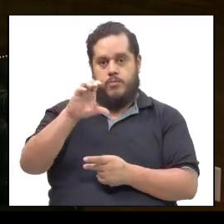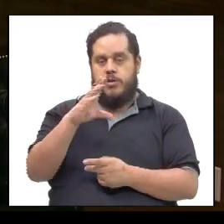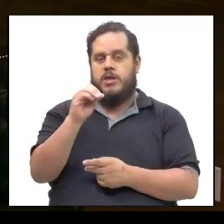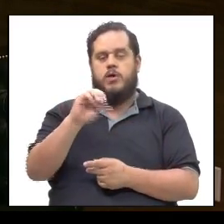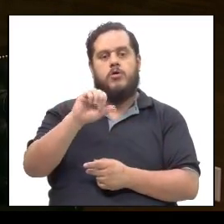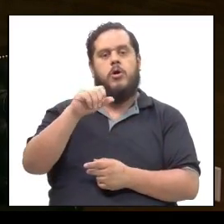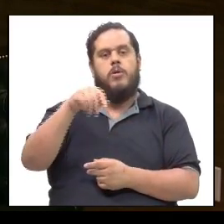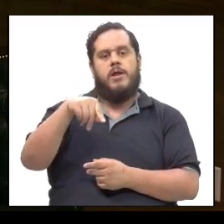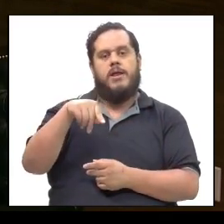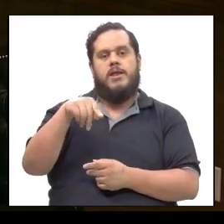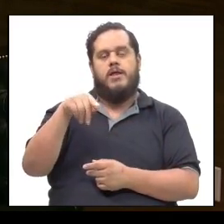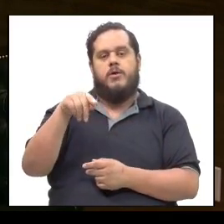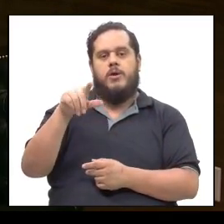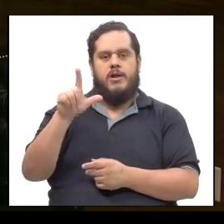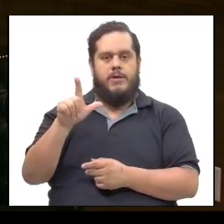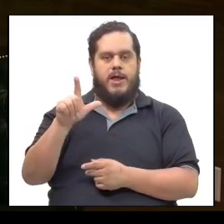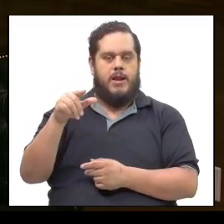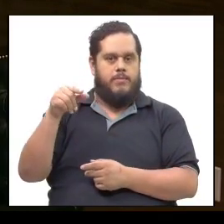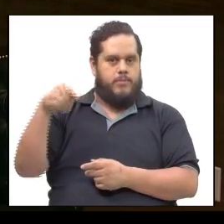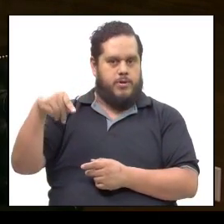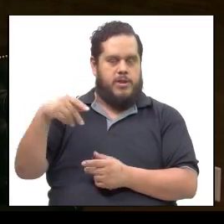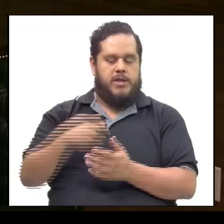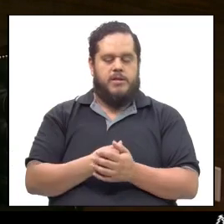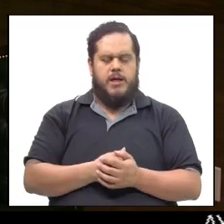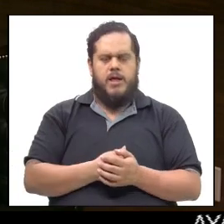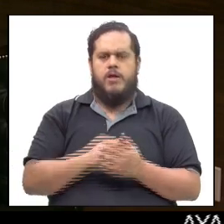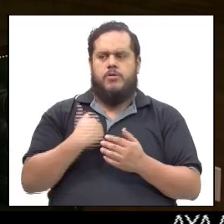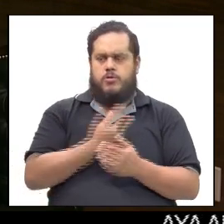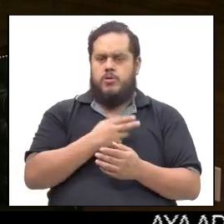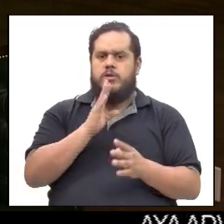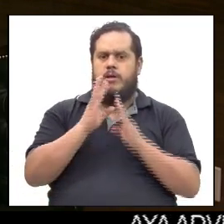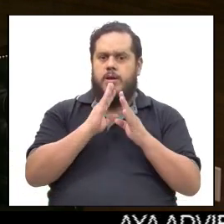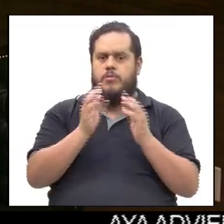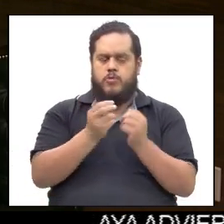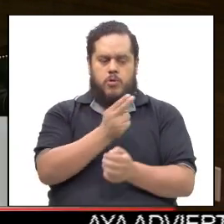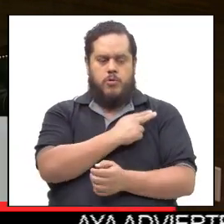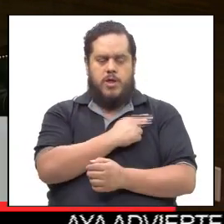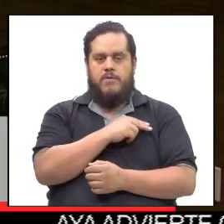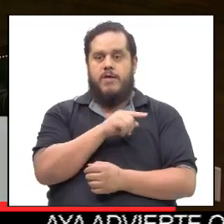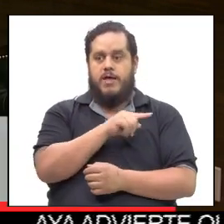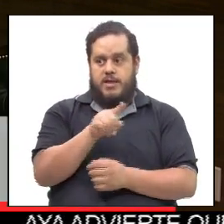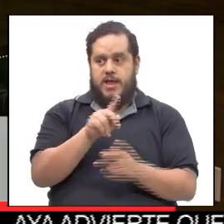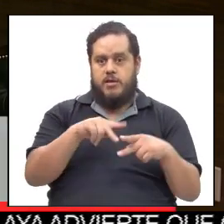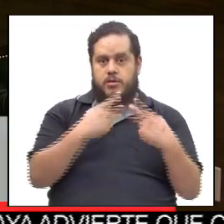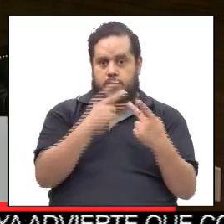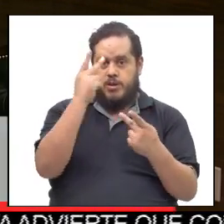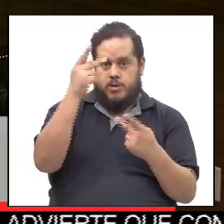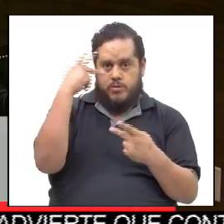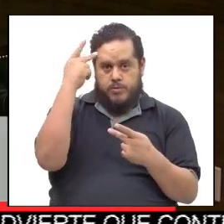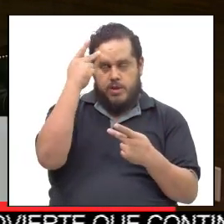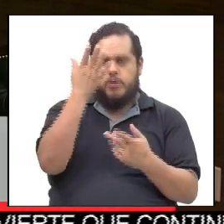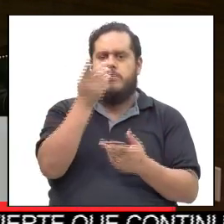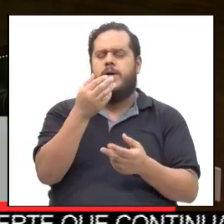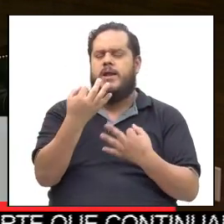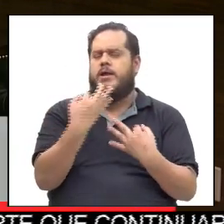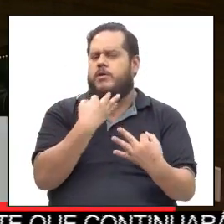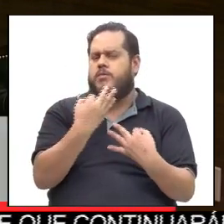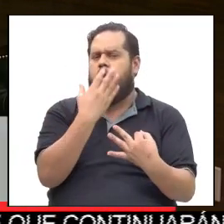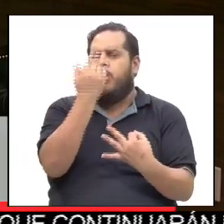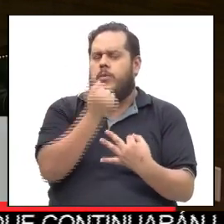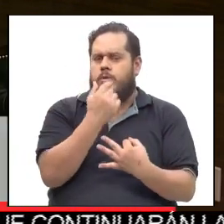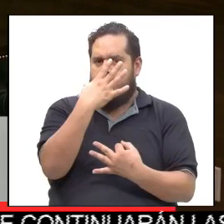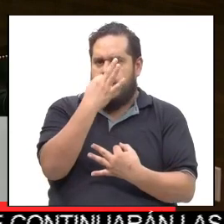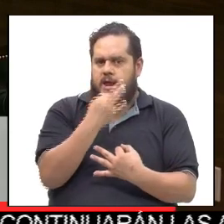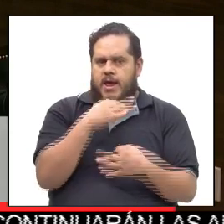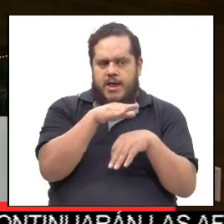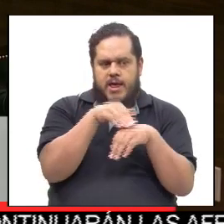Liberal Progresista. Precisamente conversamos con los jefes de estas bancadas para que nos explicaran por qué consideran que deberían de